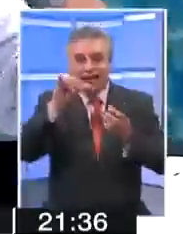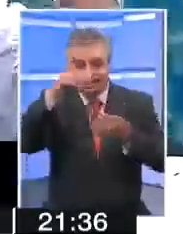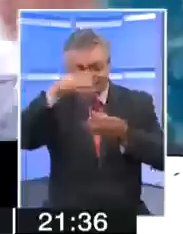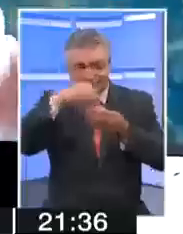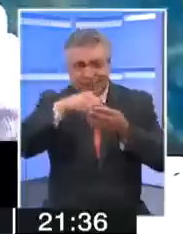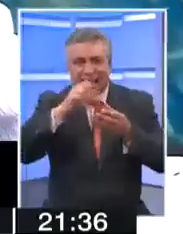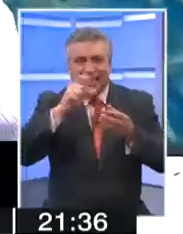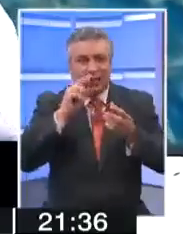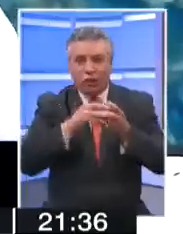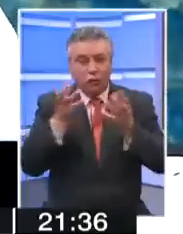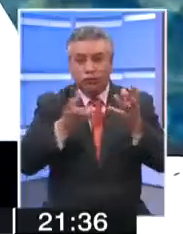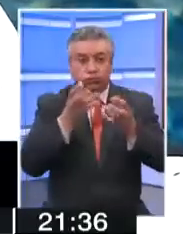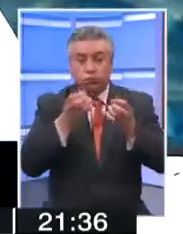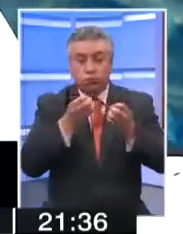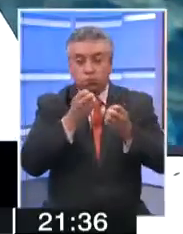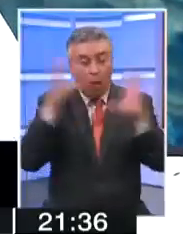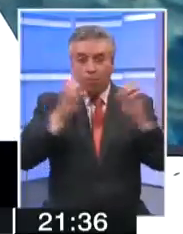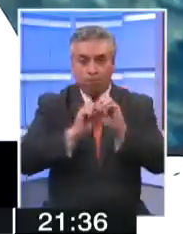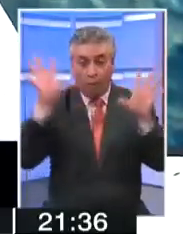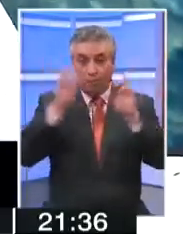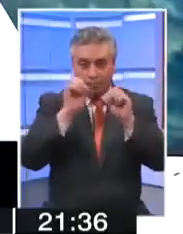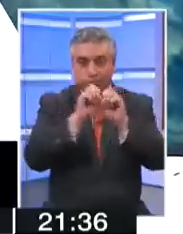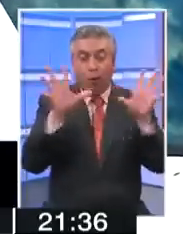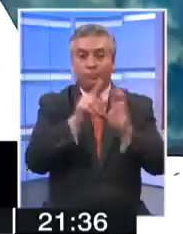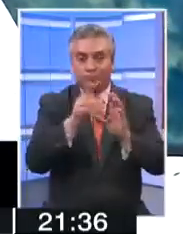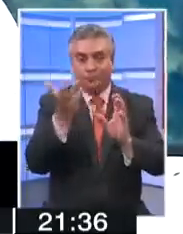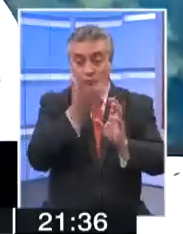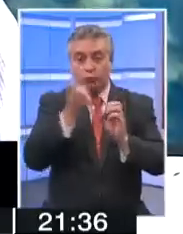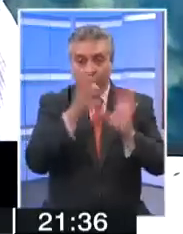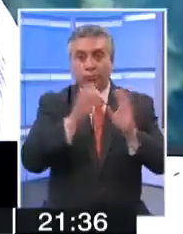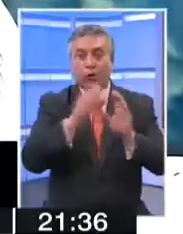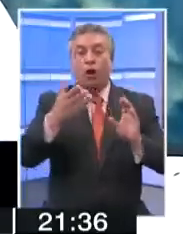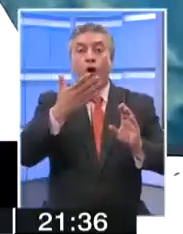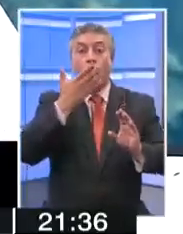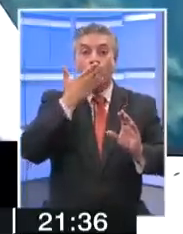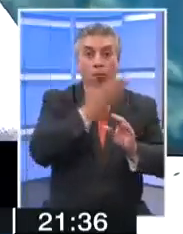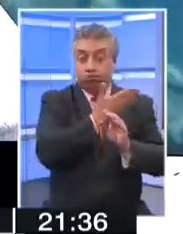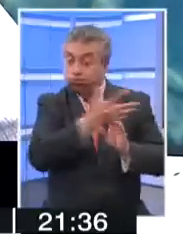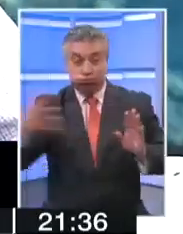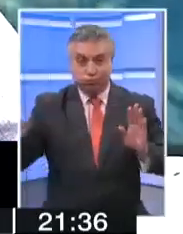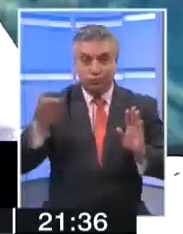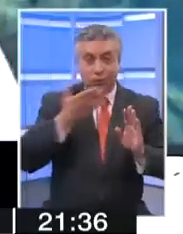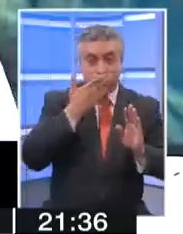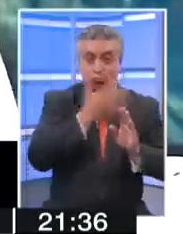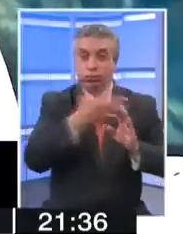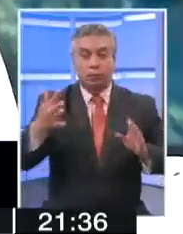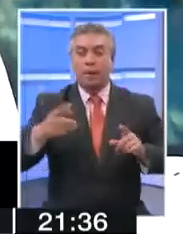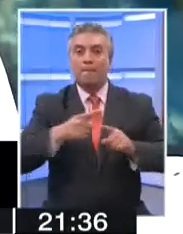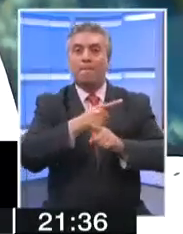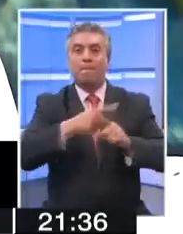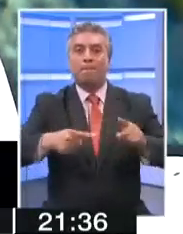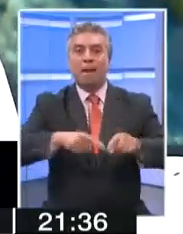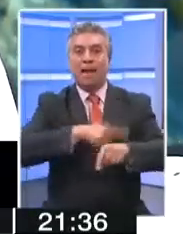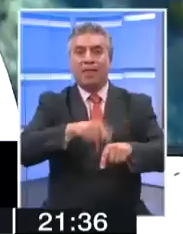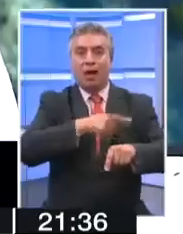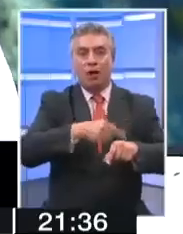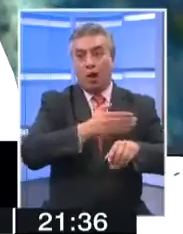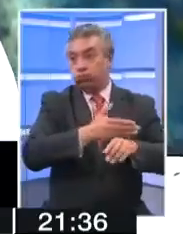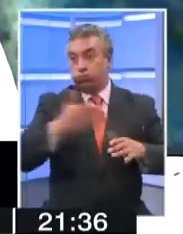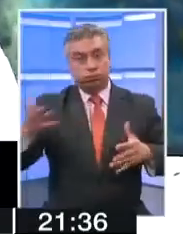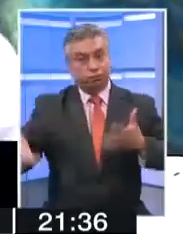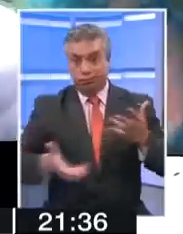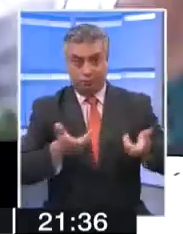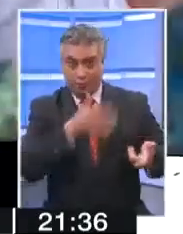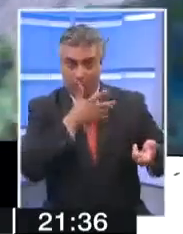va... Entonces, con un viento, y además que tenemos una condición de ráfagas de viento... Sí, claro. Que, ¿cuánto? En media hora hemos tenido que combatir